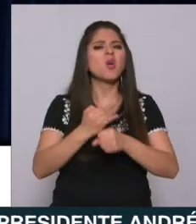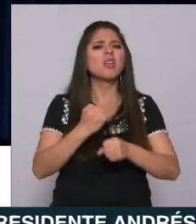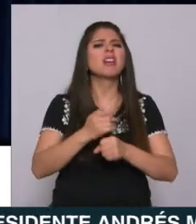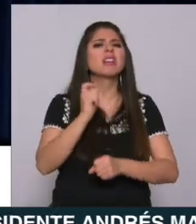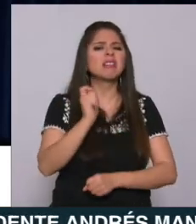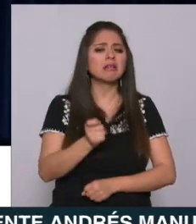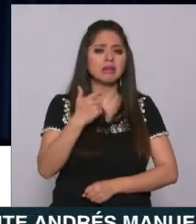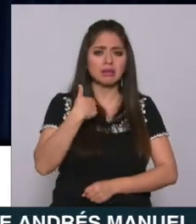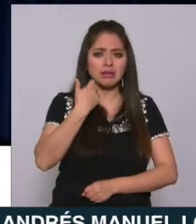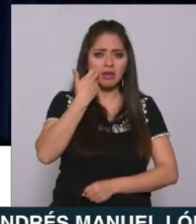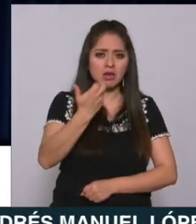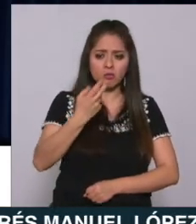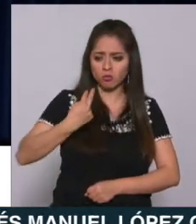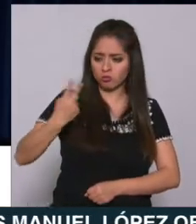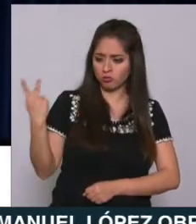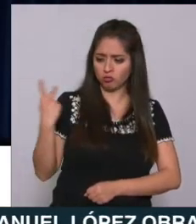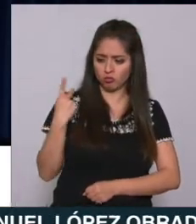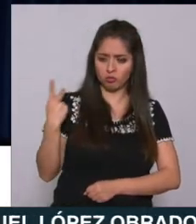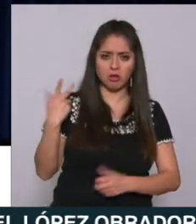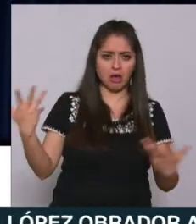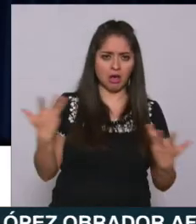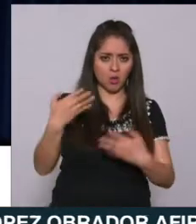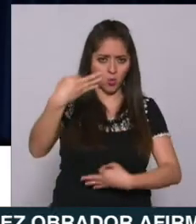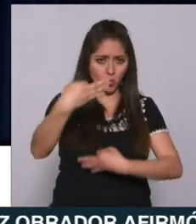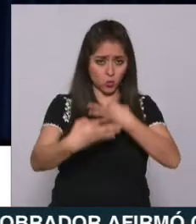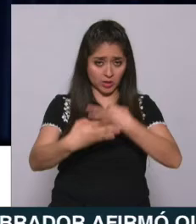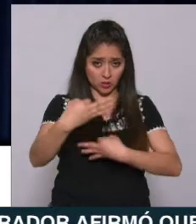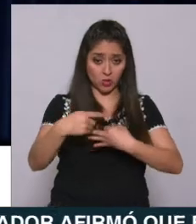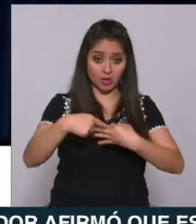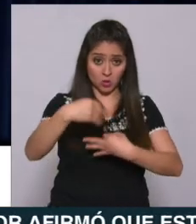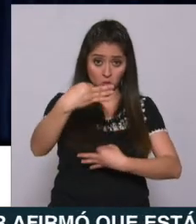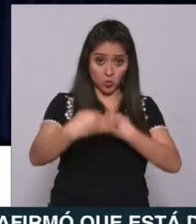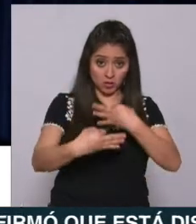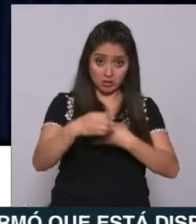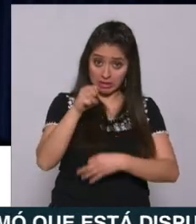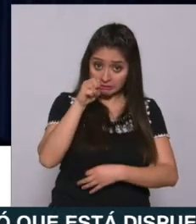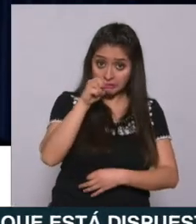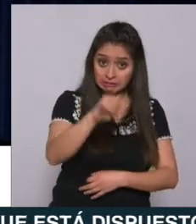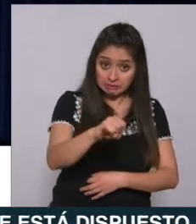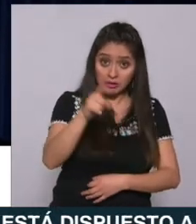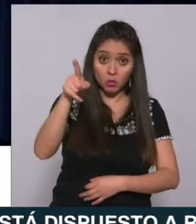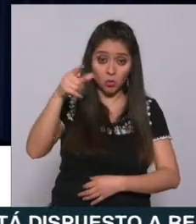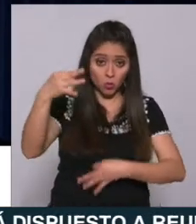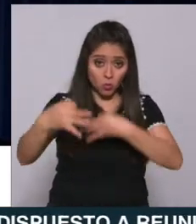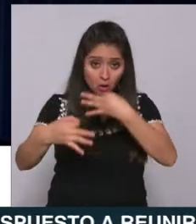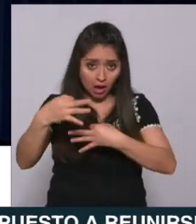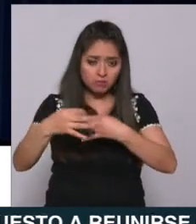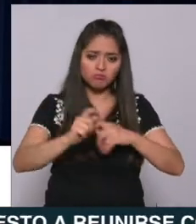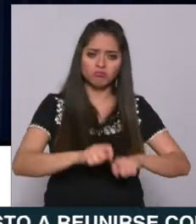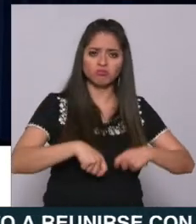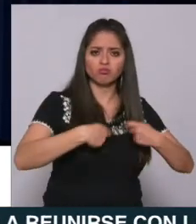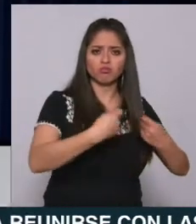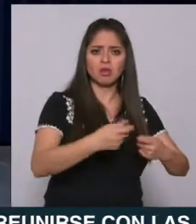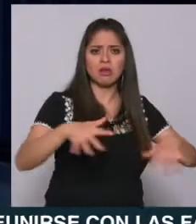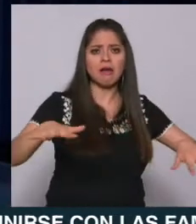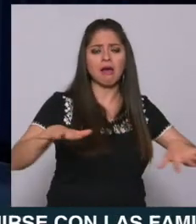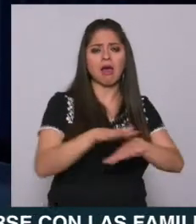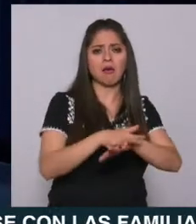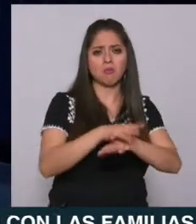juicio y a través de este lograr, si somos favorecidos por un juez, el que se le pueda hacer un